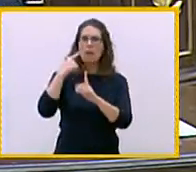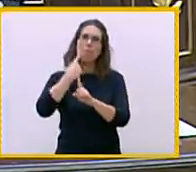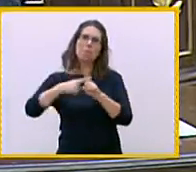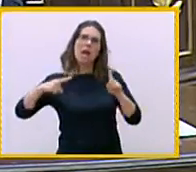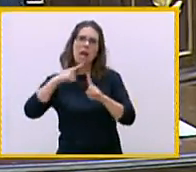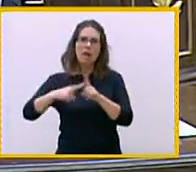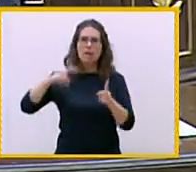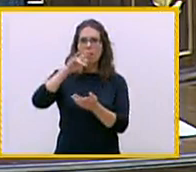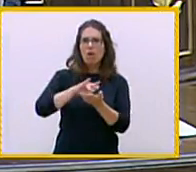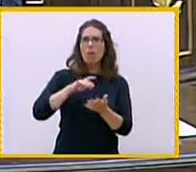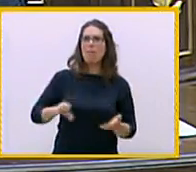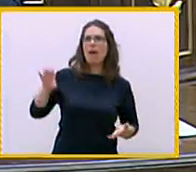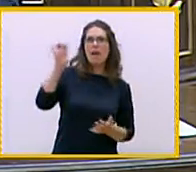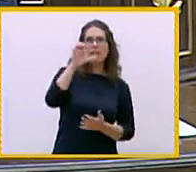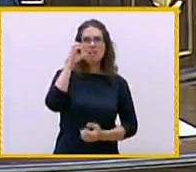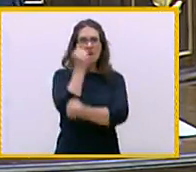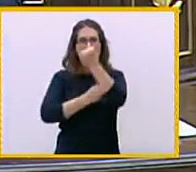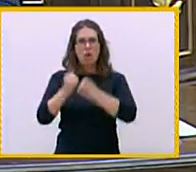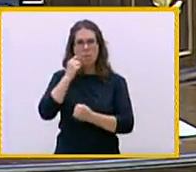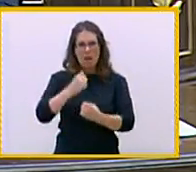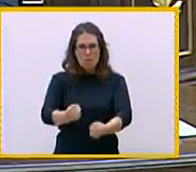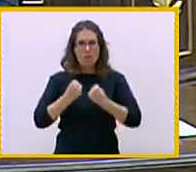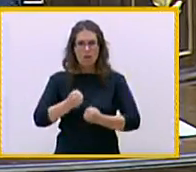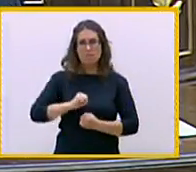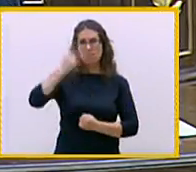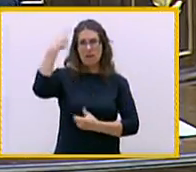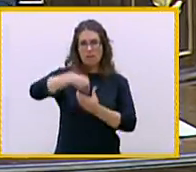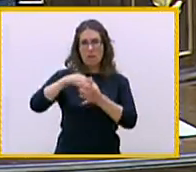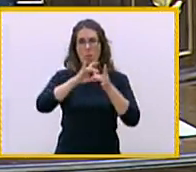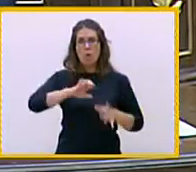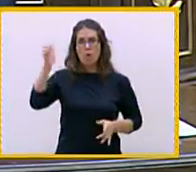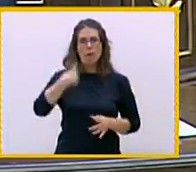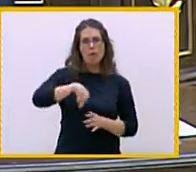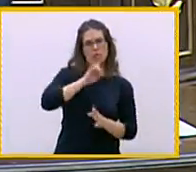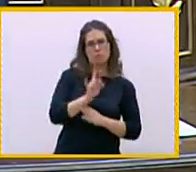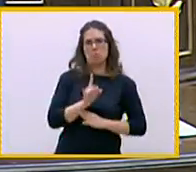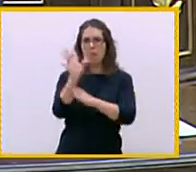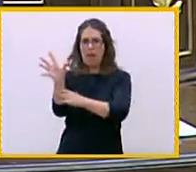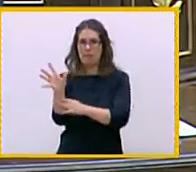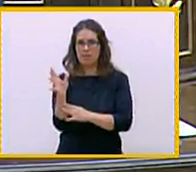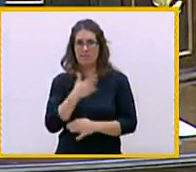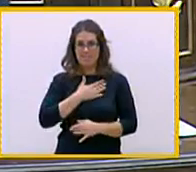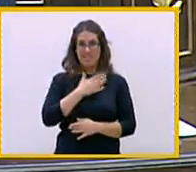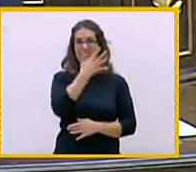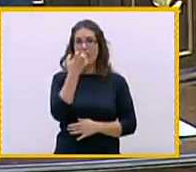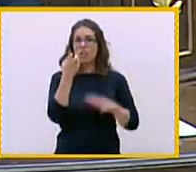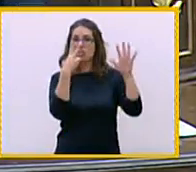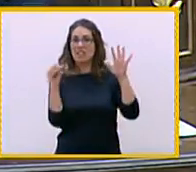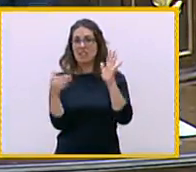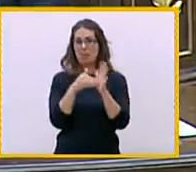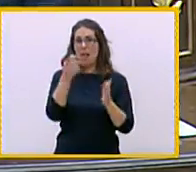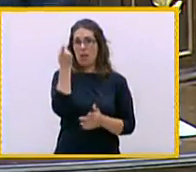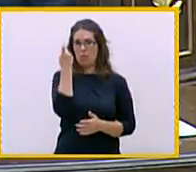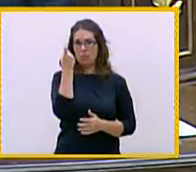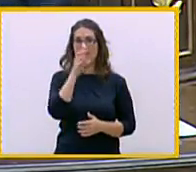países económicamente más fuertes de la Unión Europea. 570.000 alumnos, 35.000 más que en